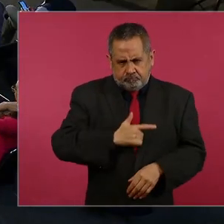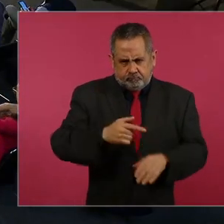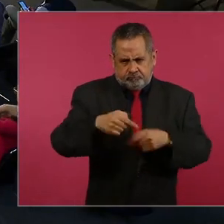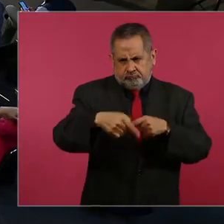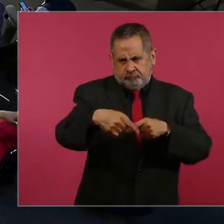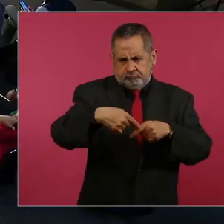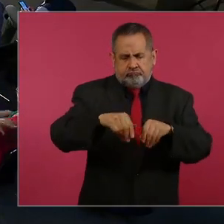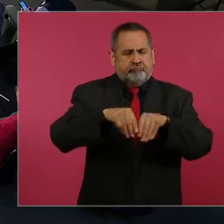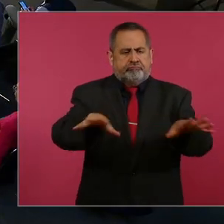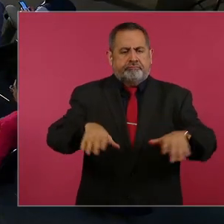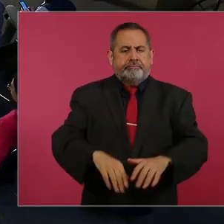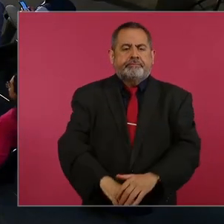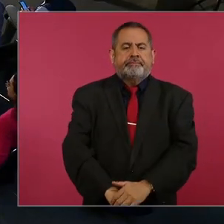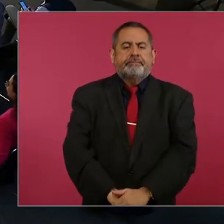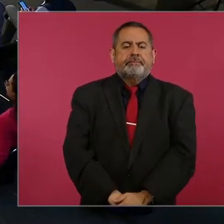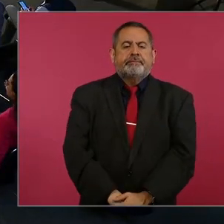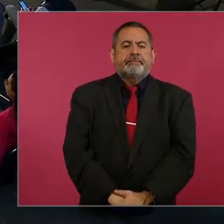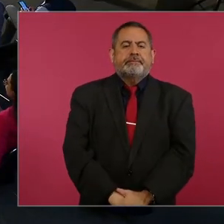Gracias.